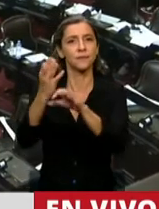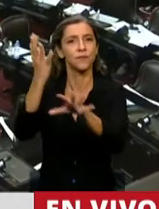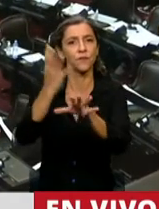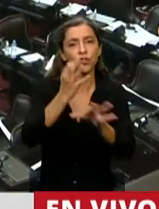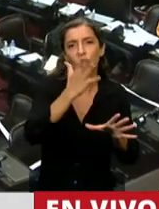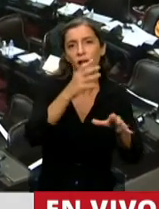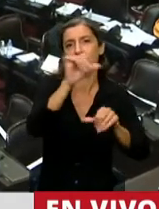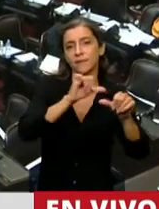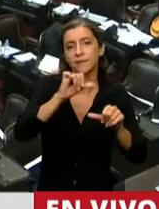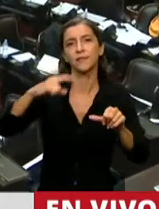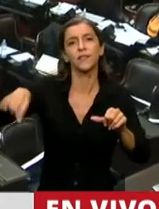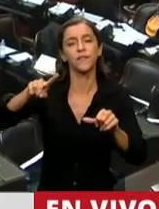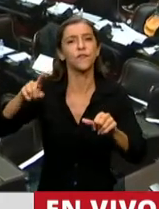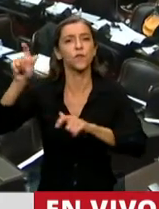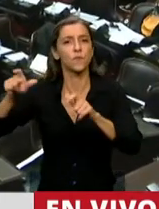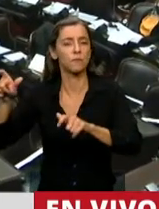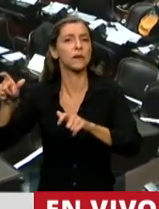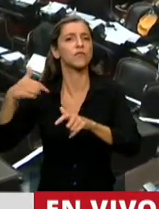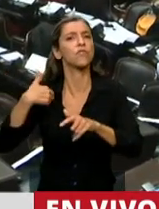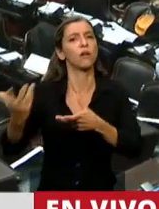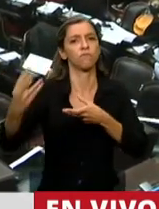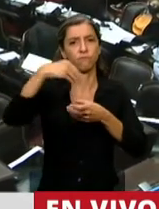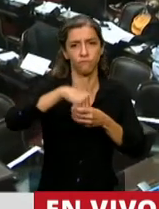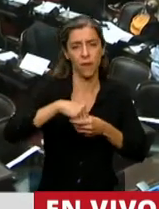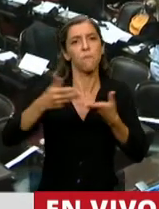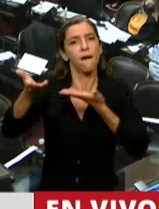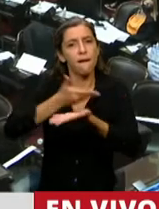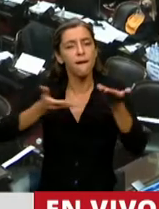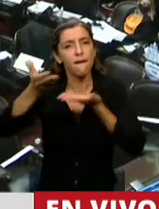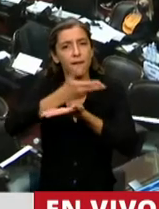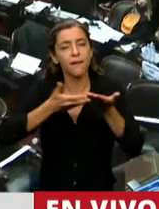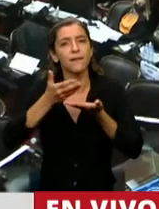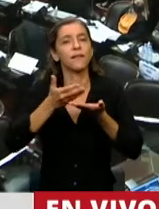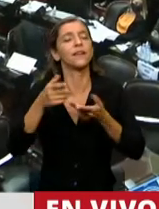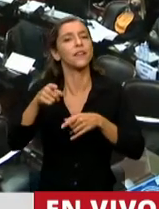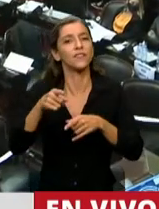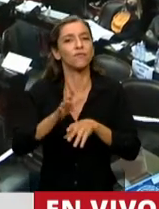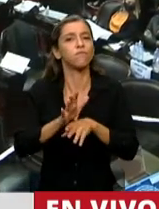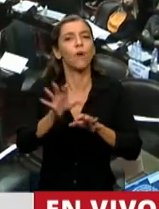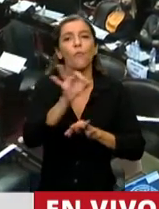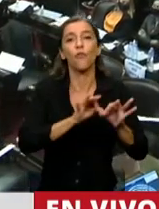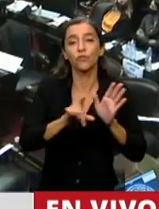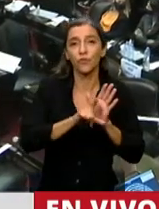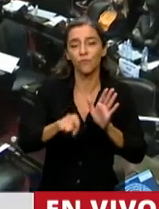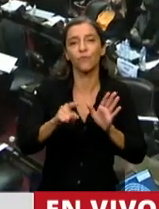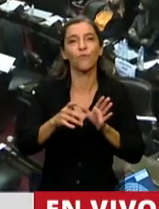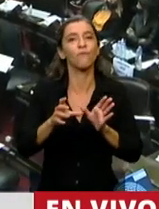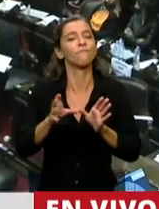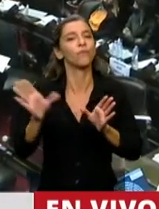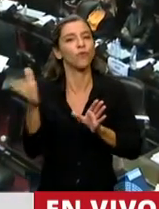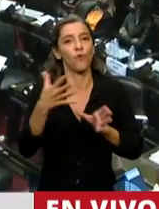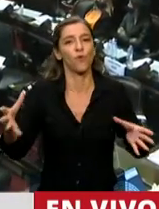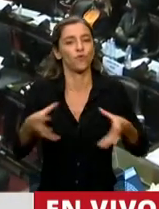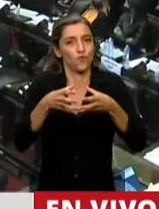comisión. Por lo tanto, esto es un logro conjunto de la sociedad científica con los representantes del